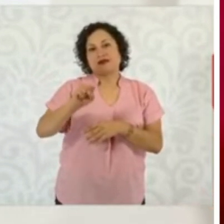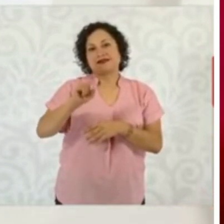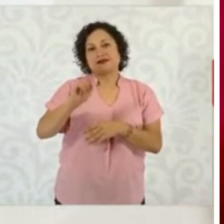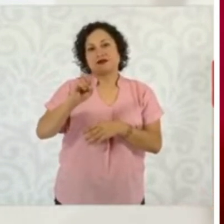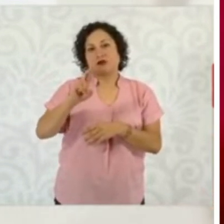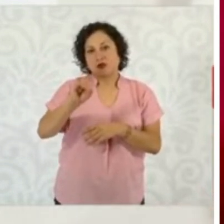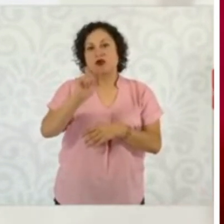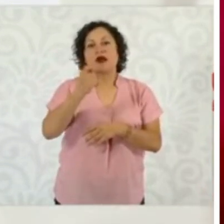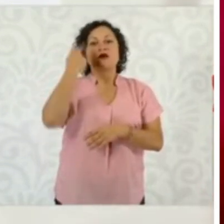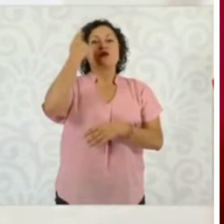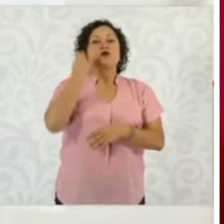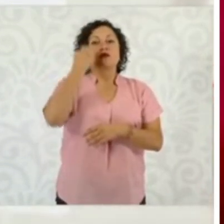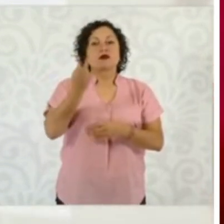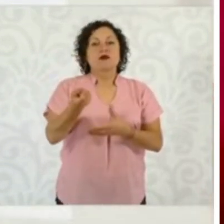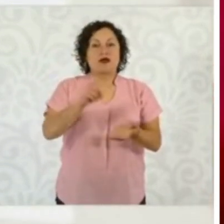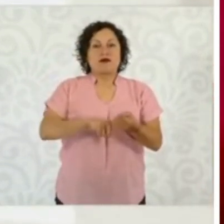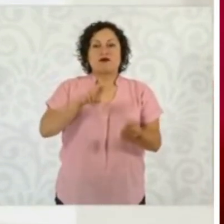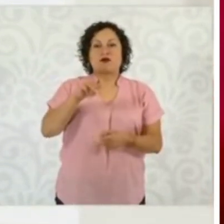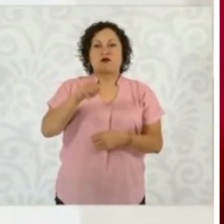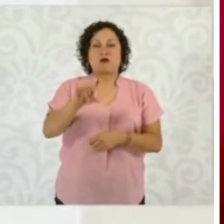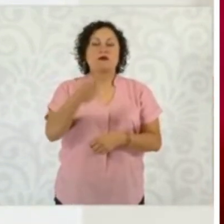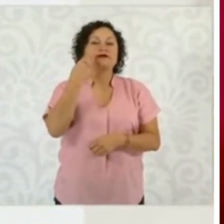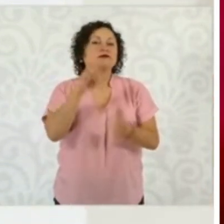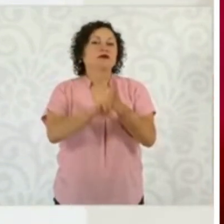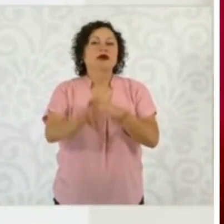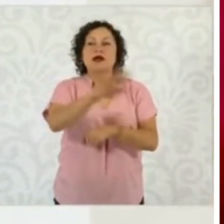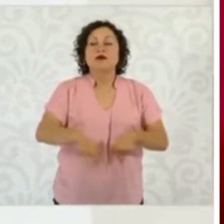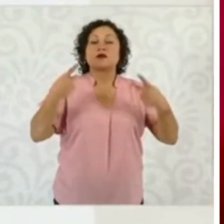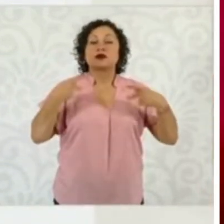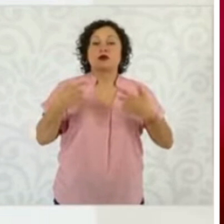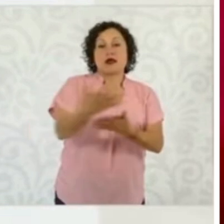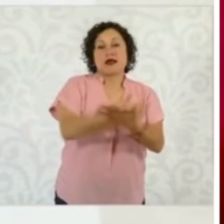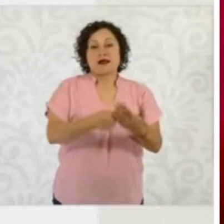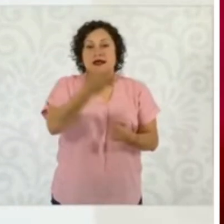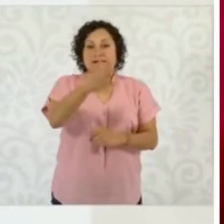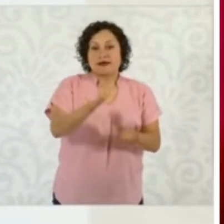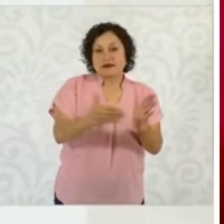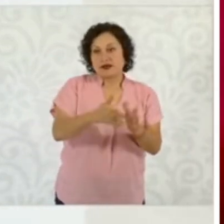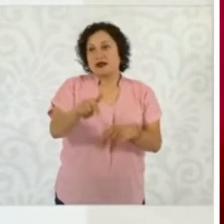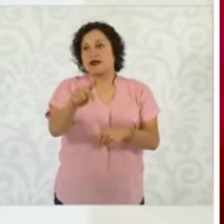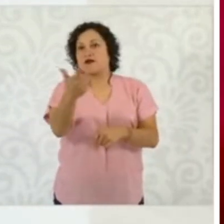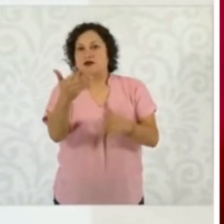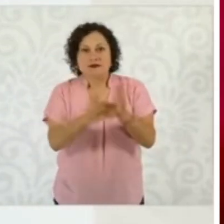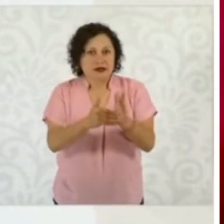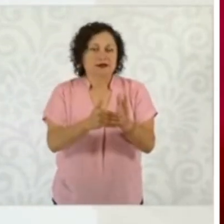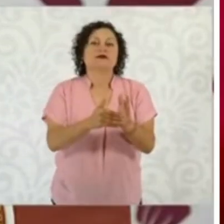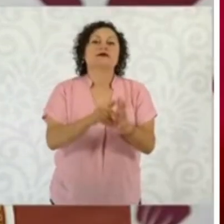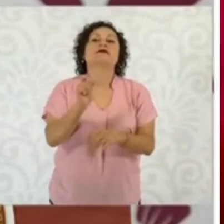eso para personas que ganan 10,000 pesos, 12, 13, porque hay gente que tiene horas en estos casos,